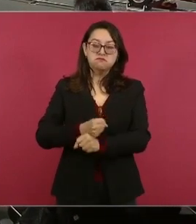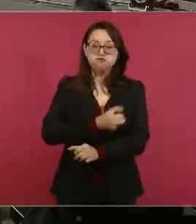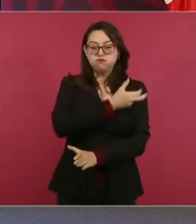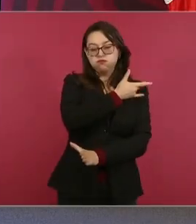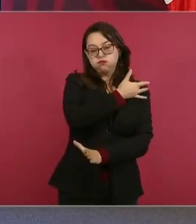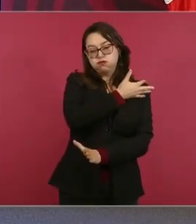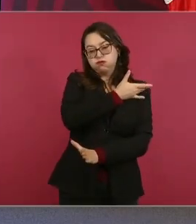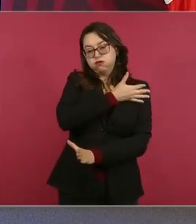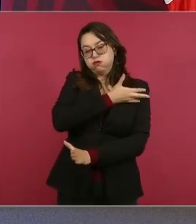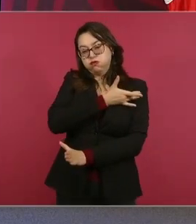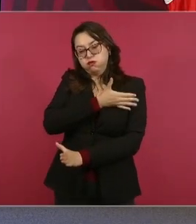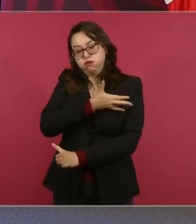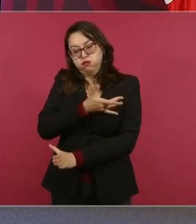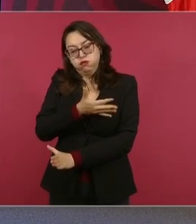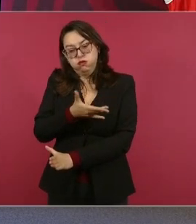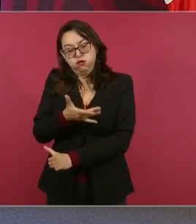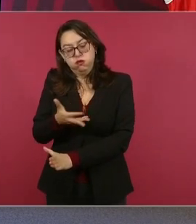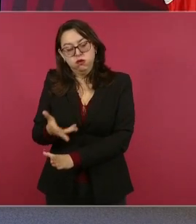Por eso